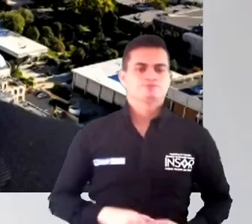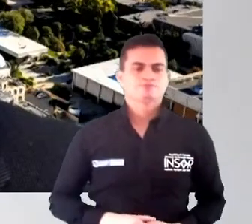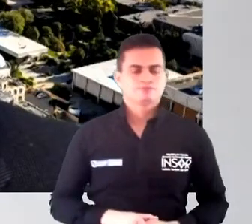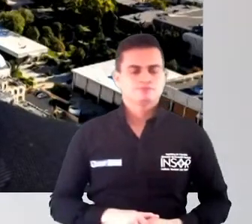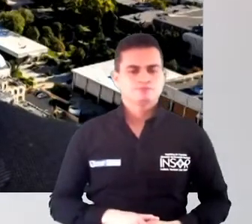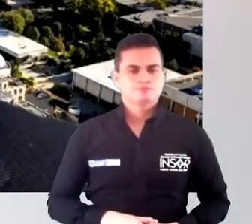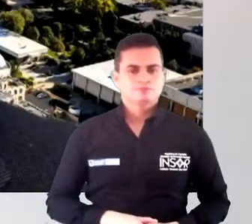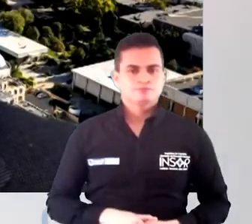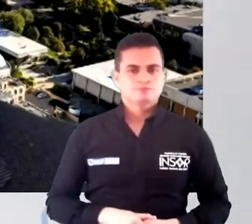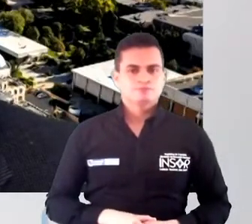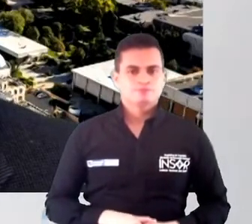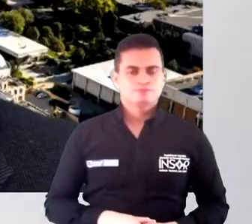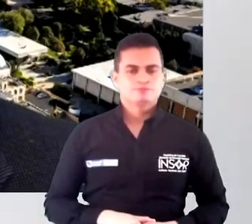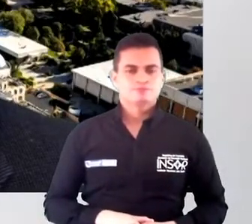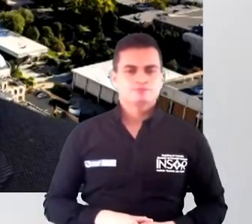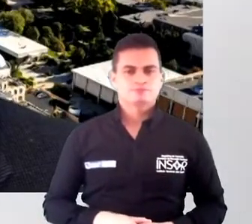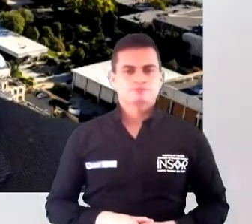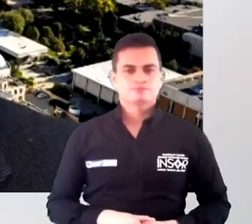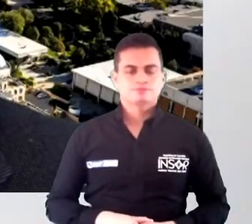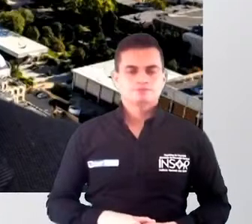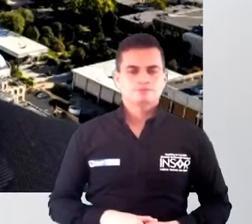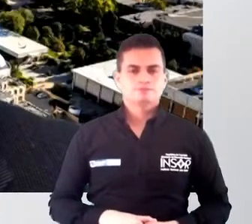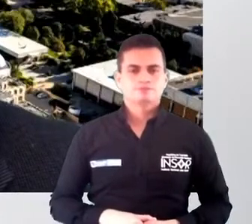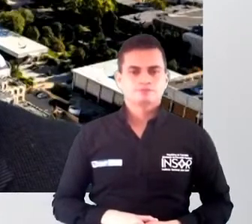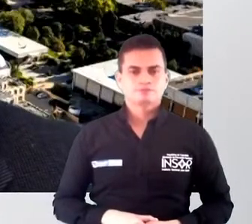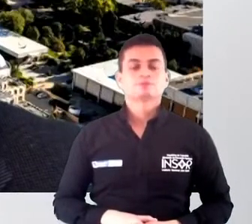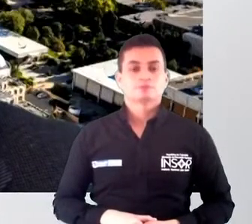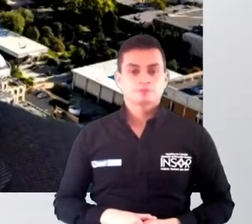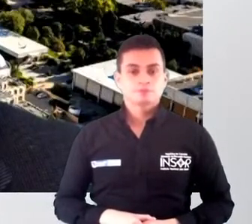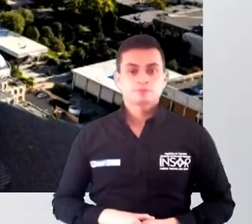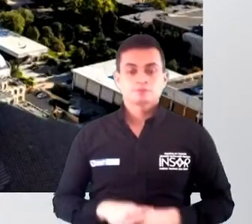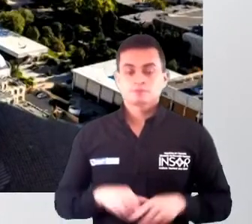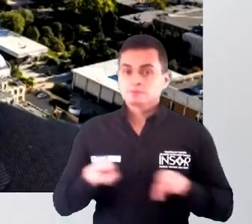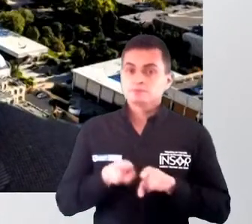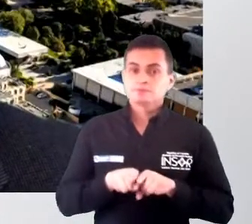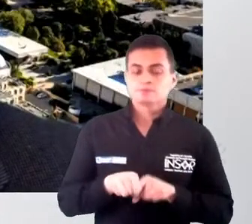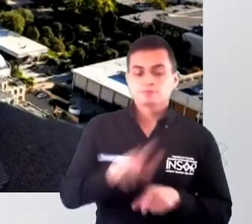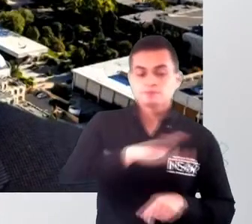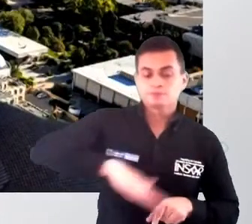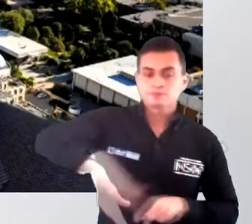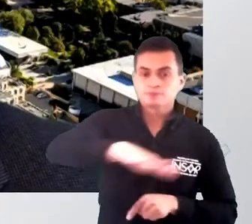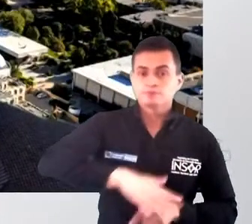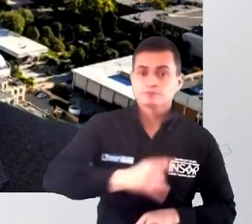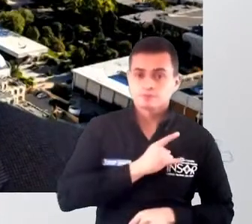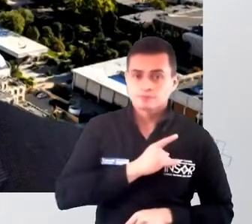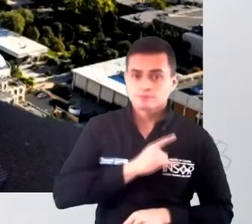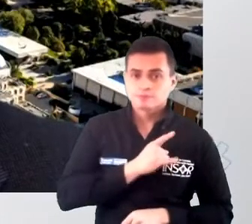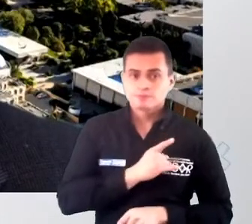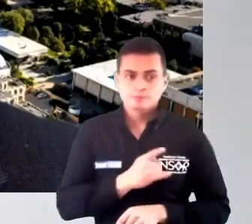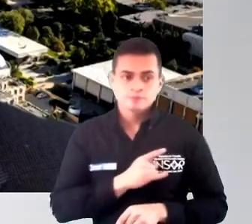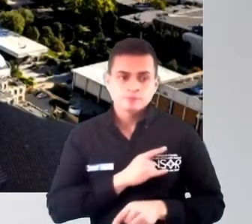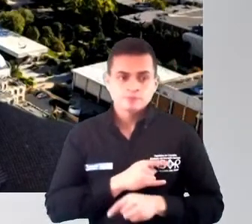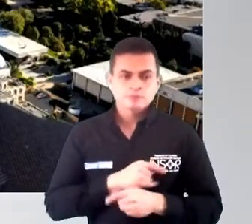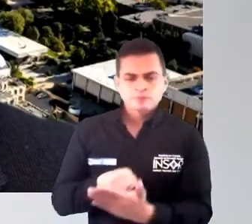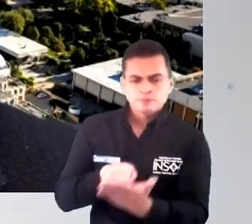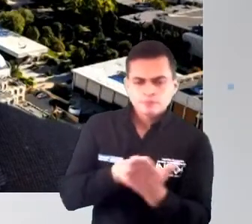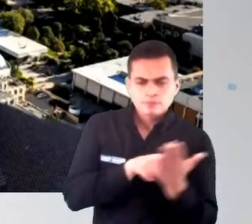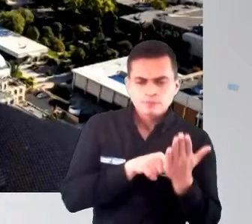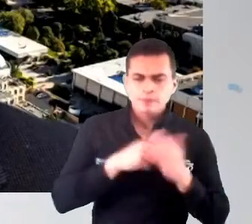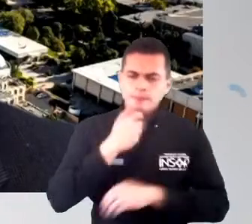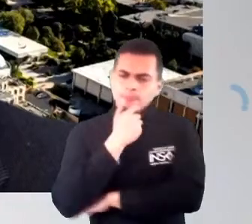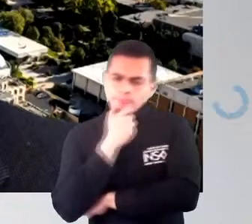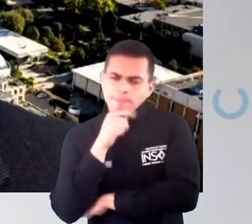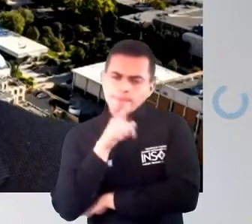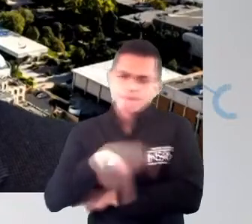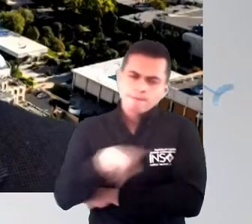Cuando miramos lo que tratamos de hacer en la universidad es, tratamos de que los estudiantes no colaboren en